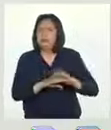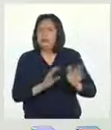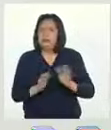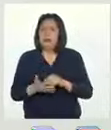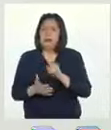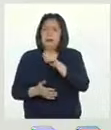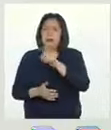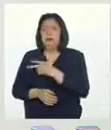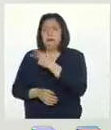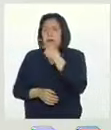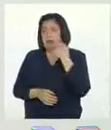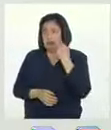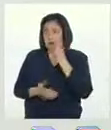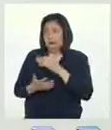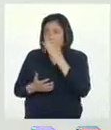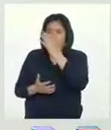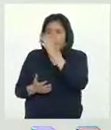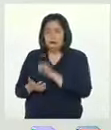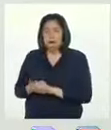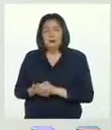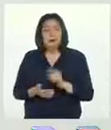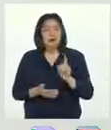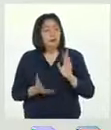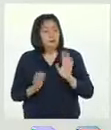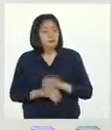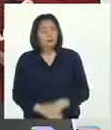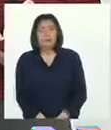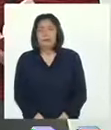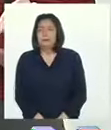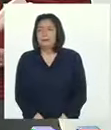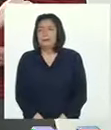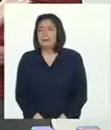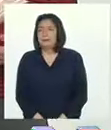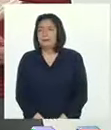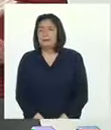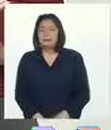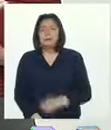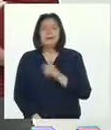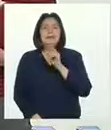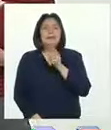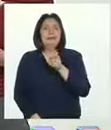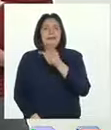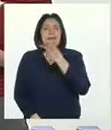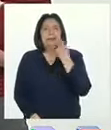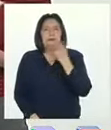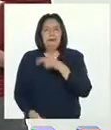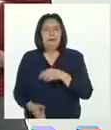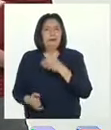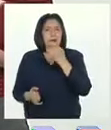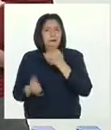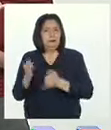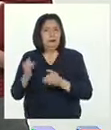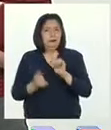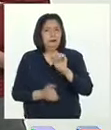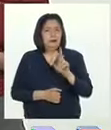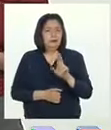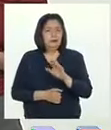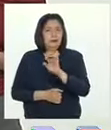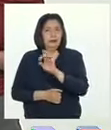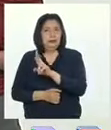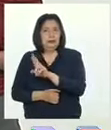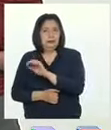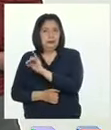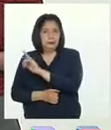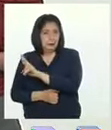respuesta usando un verbo en infinitivo, o sea, sin conjugar. Esos son los verbos terminados en ar, er